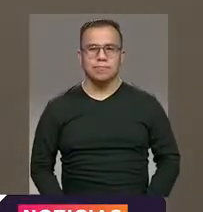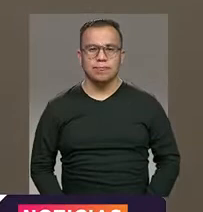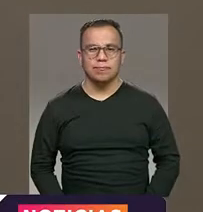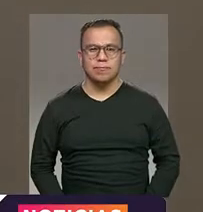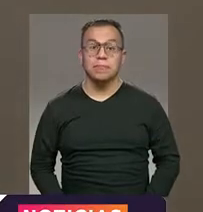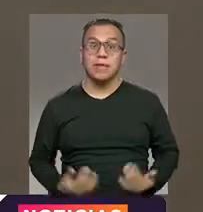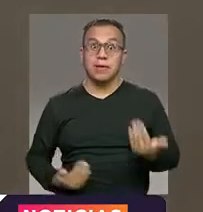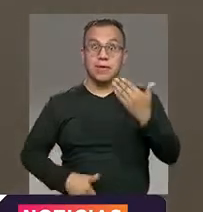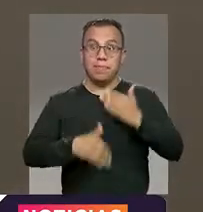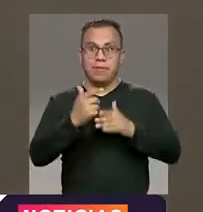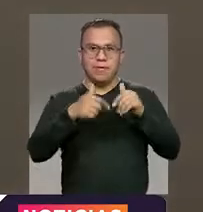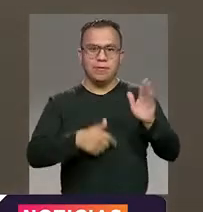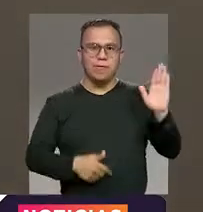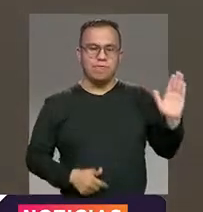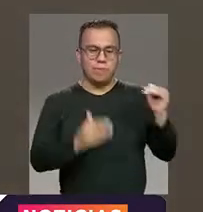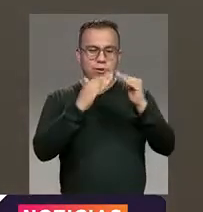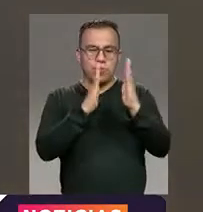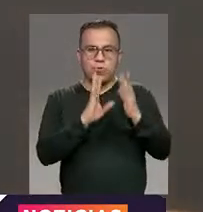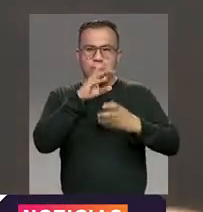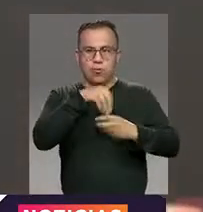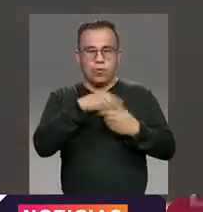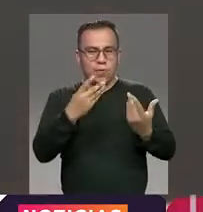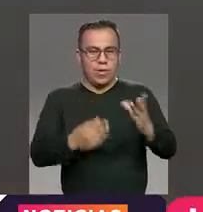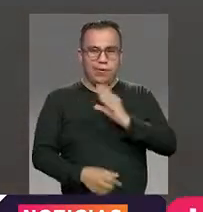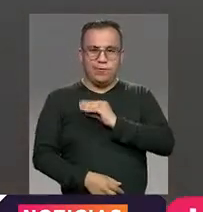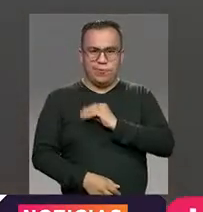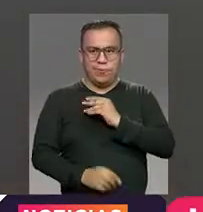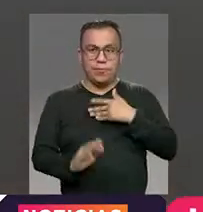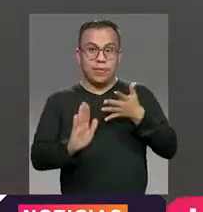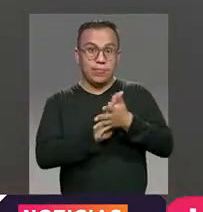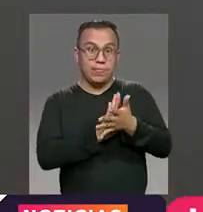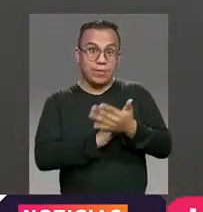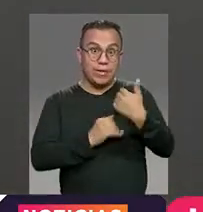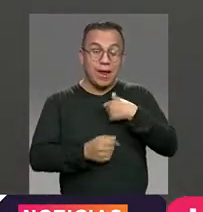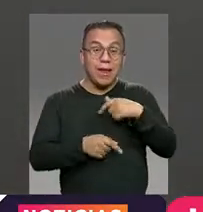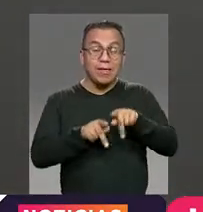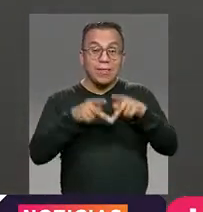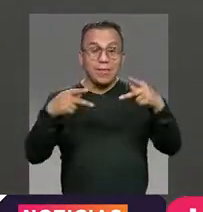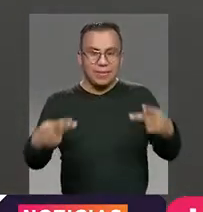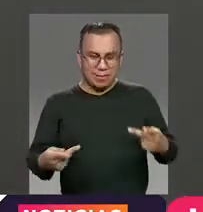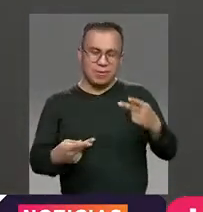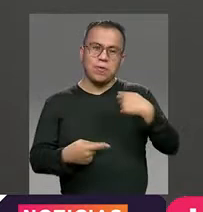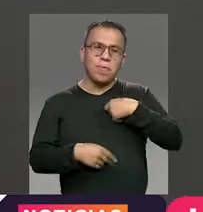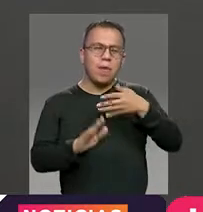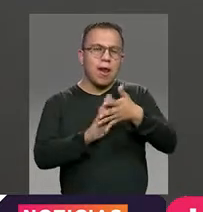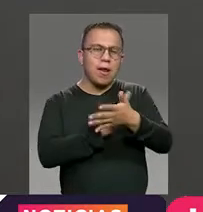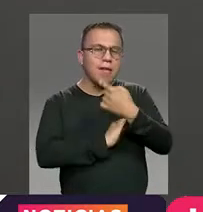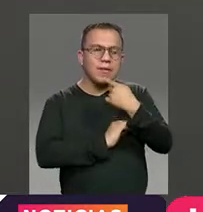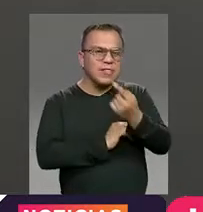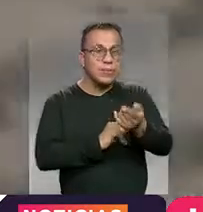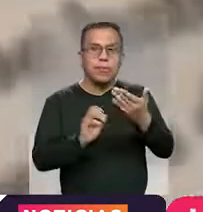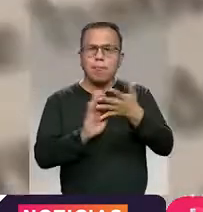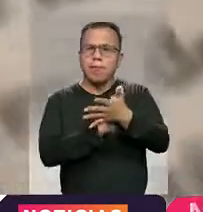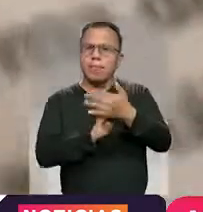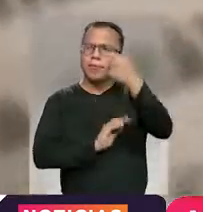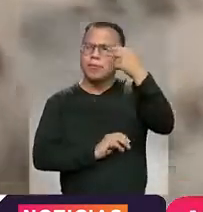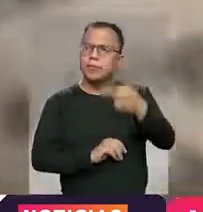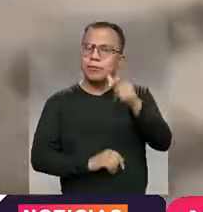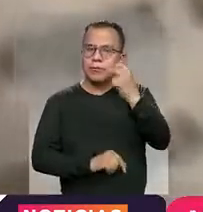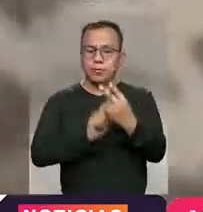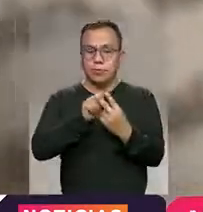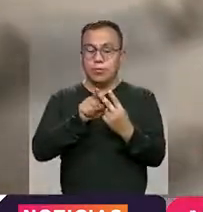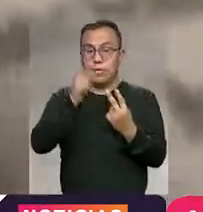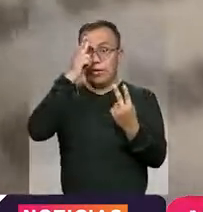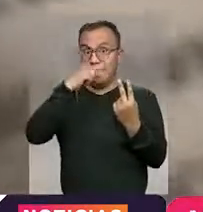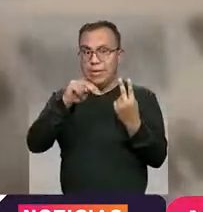Iniciamos con Nuestra casa de Luis Candís, considerada la novela del año por el Washington Post y el diario The Guardian. Este thriller narra la historia de una pareja con